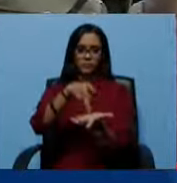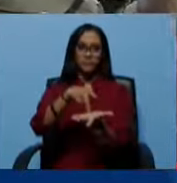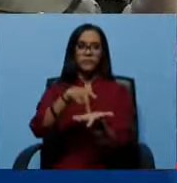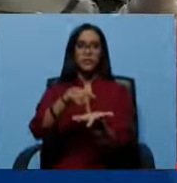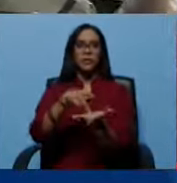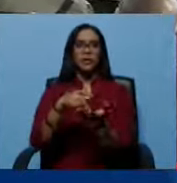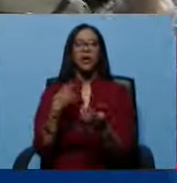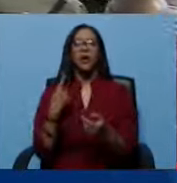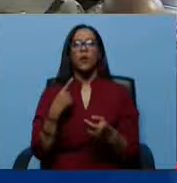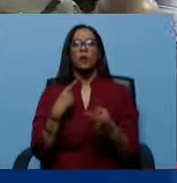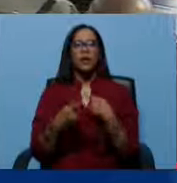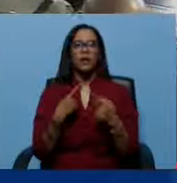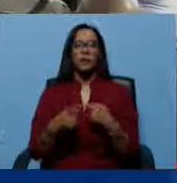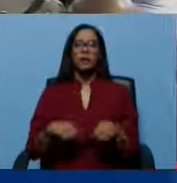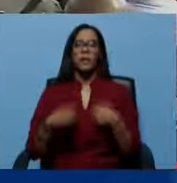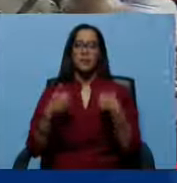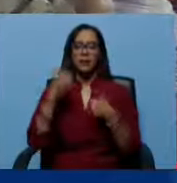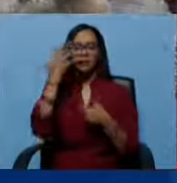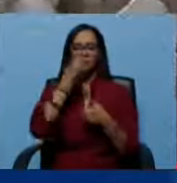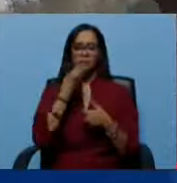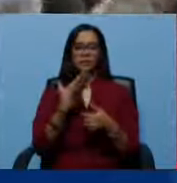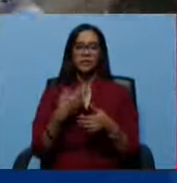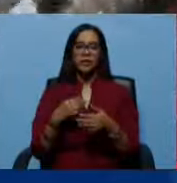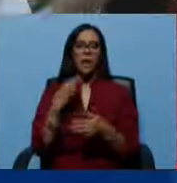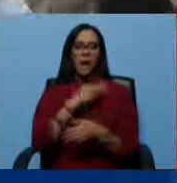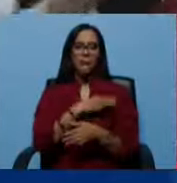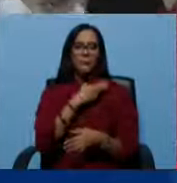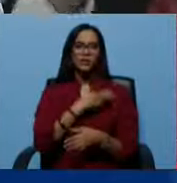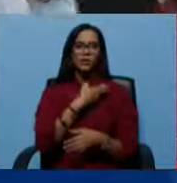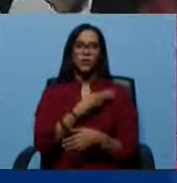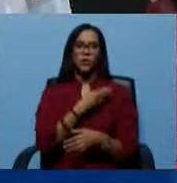Es una de las cosas más maravillosas de la gran misión